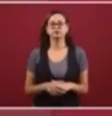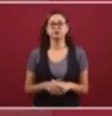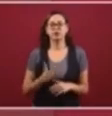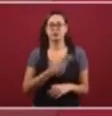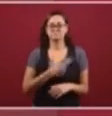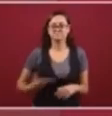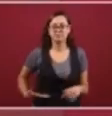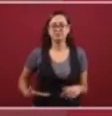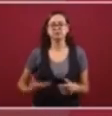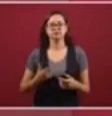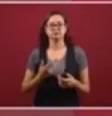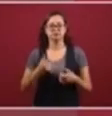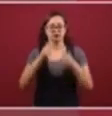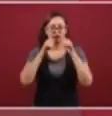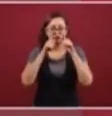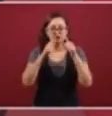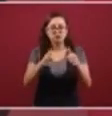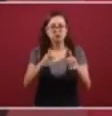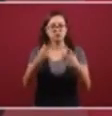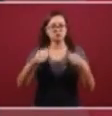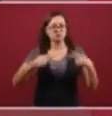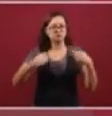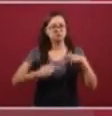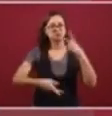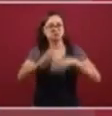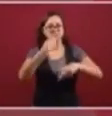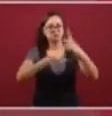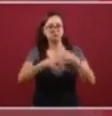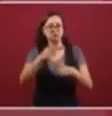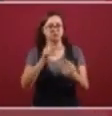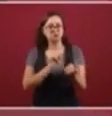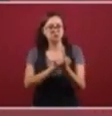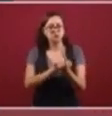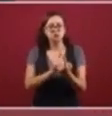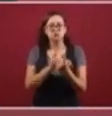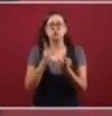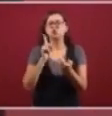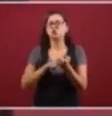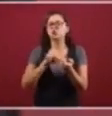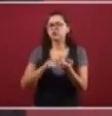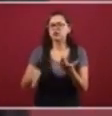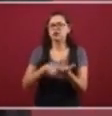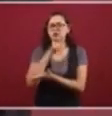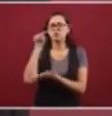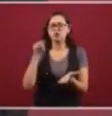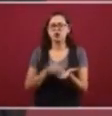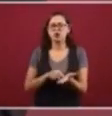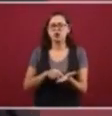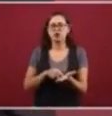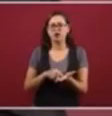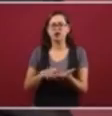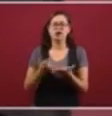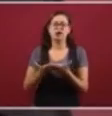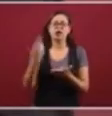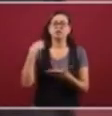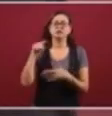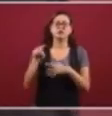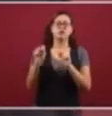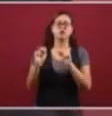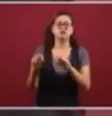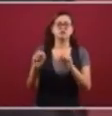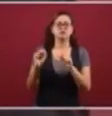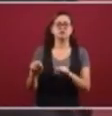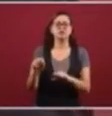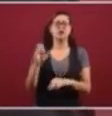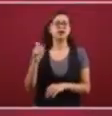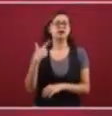en presidencia se va a dar en el área que tenía el Estado Mayor Presidencial.